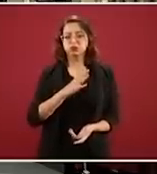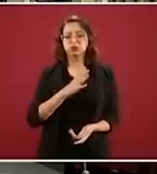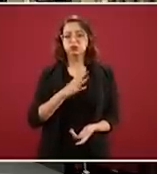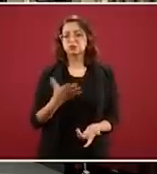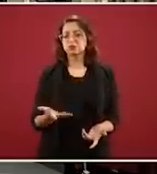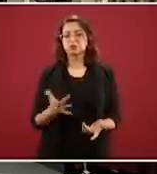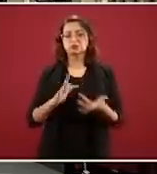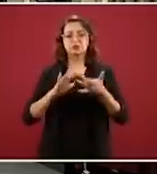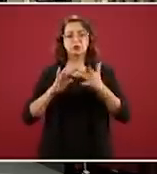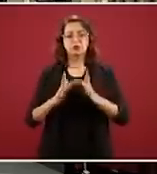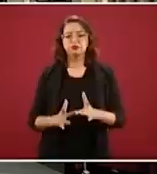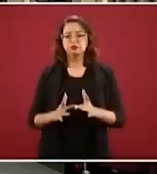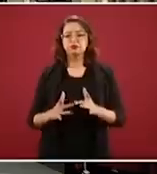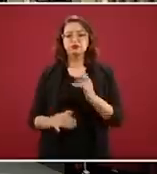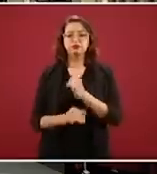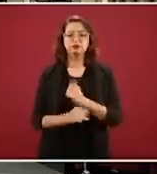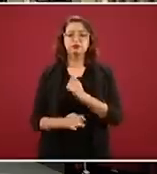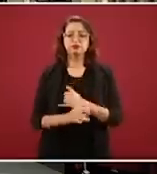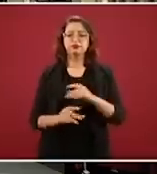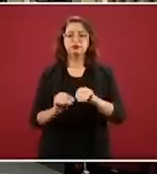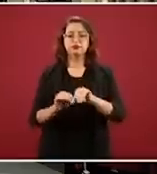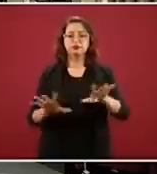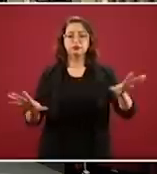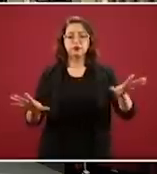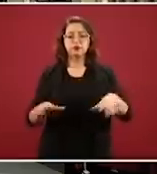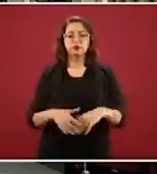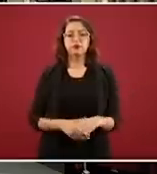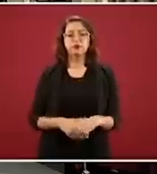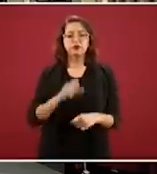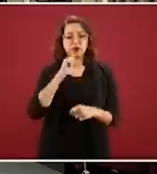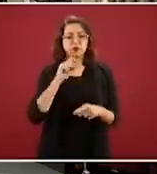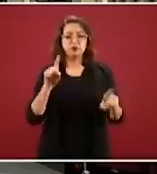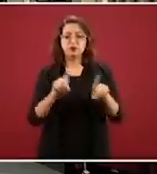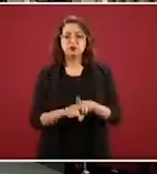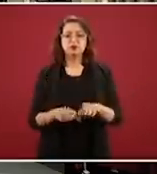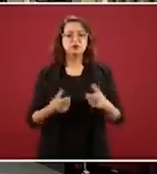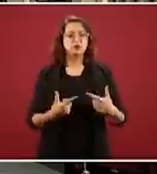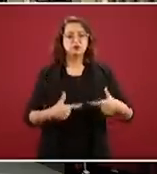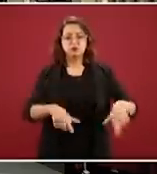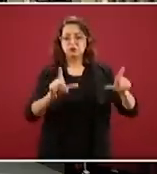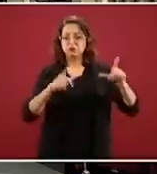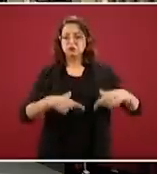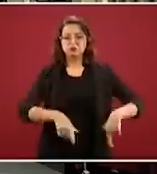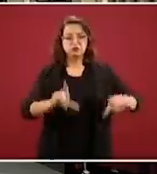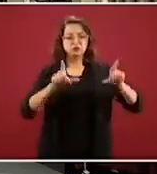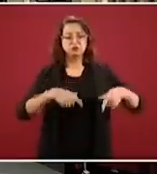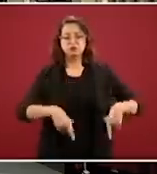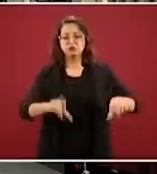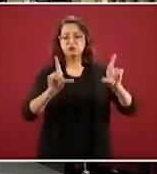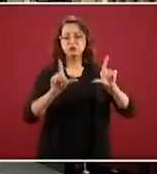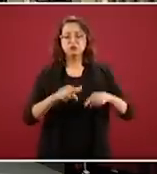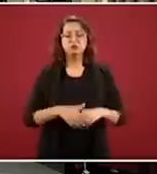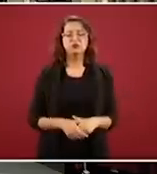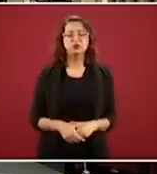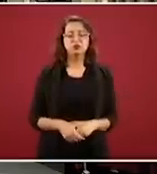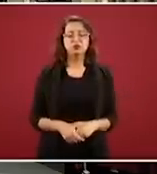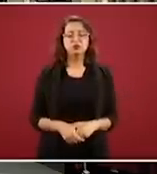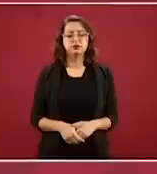las redes, van a subirse a las redes sociales, van